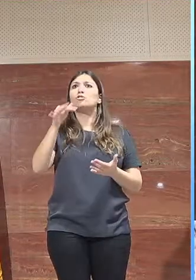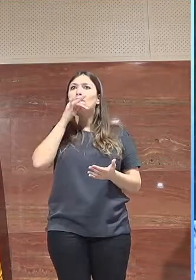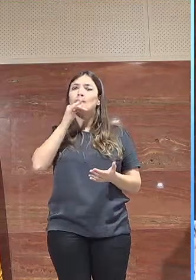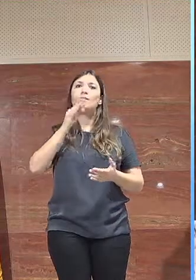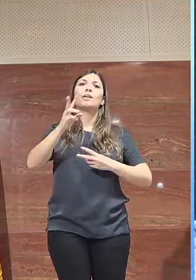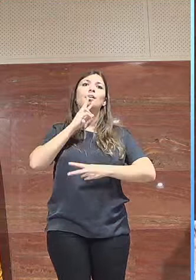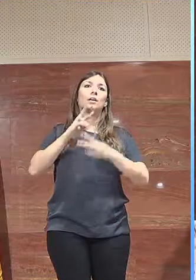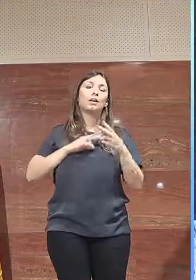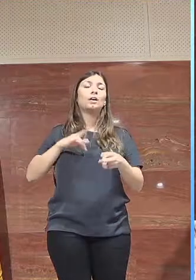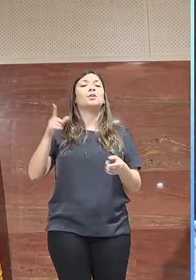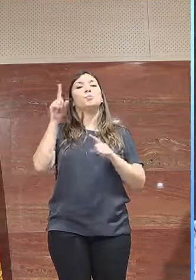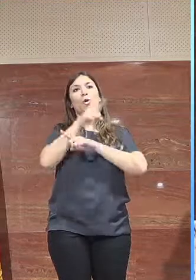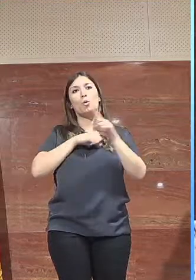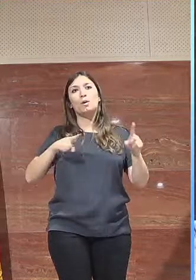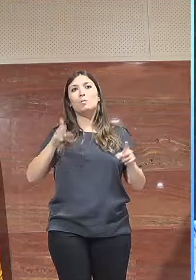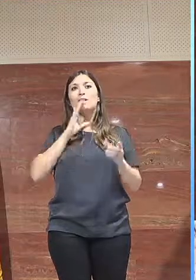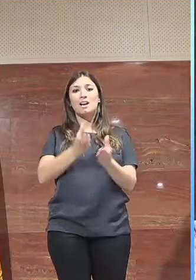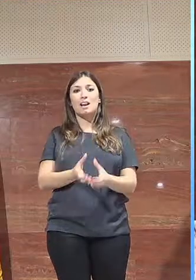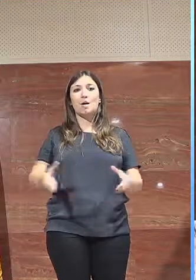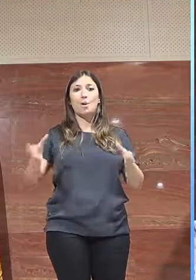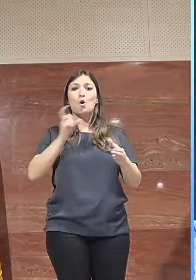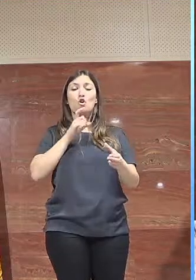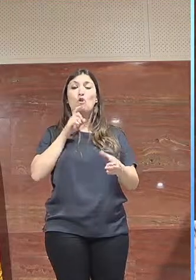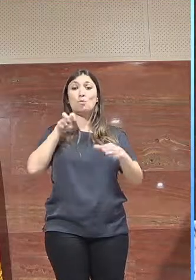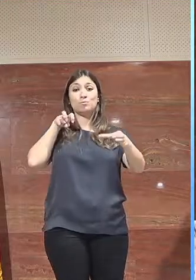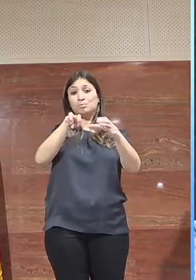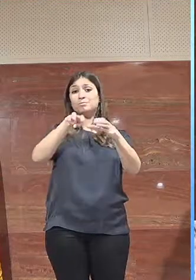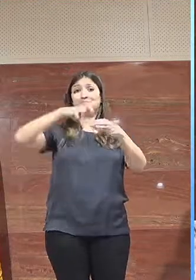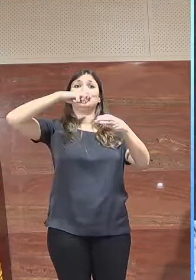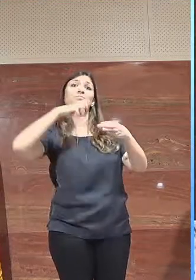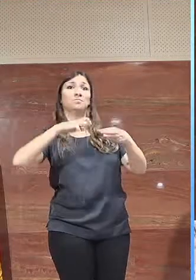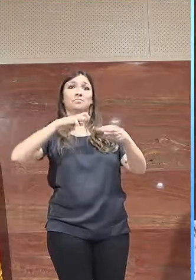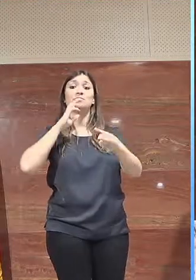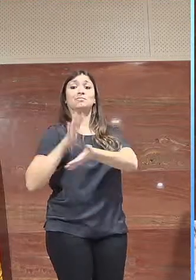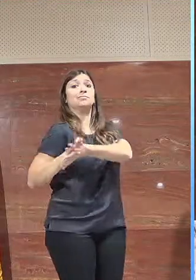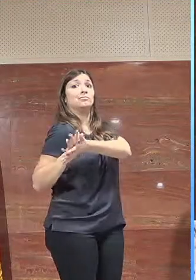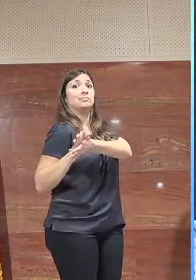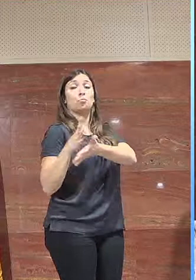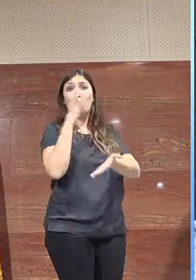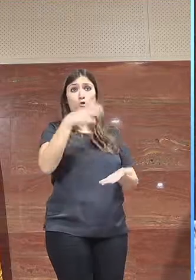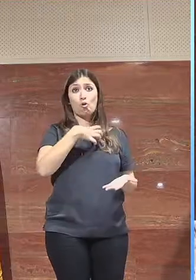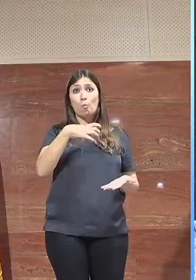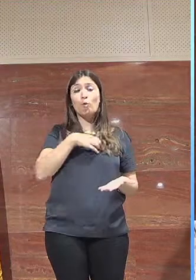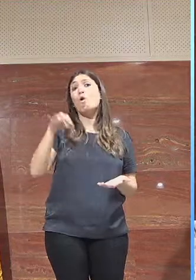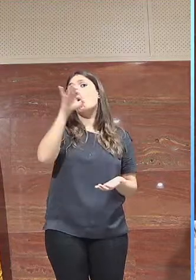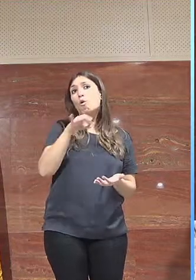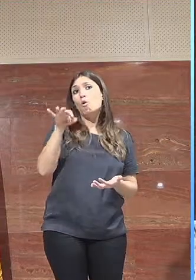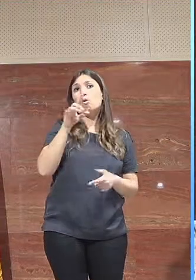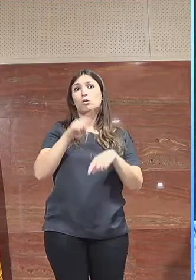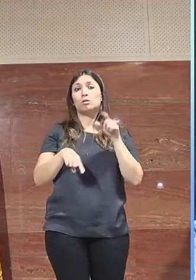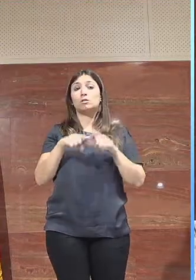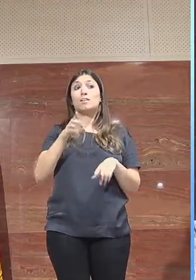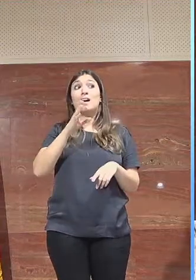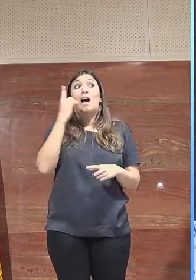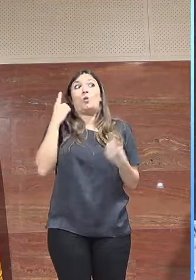contestando a los cuestionarios diciendo que utilizan el lavabo de lado porque no pueden hacer un acercamiento frontal o la utilización de elementos de grifería